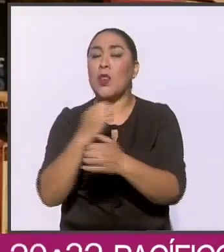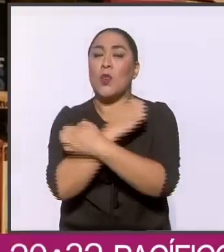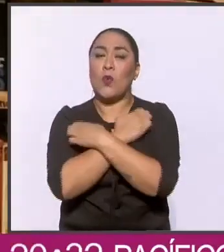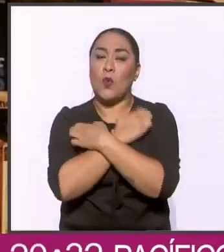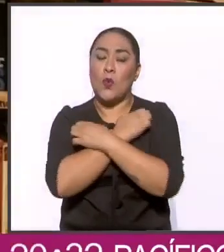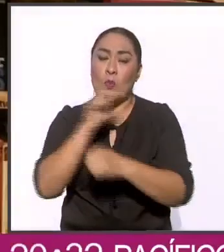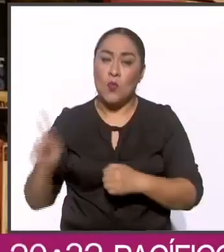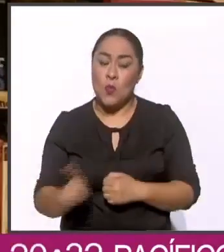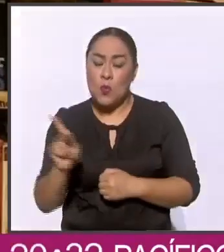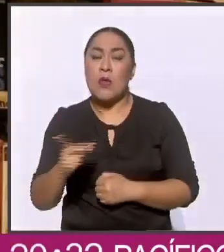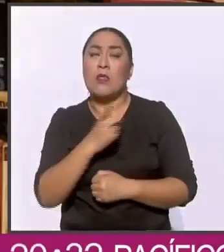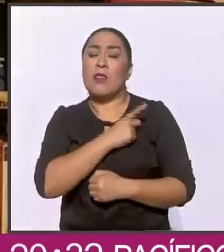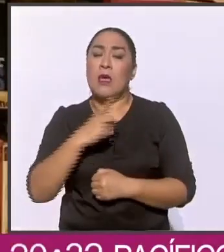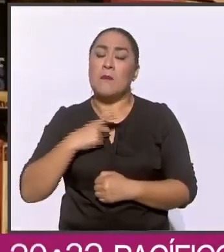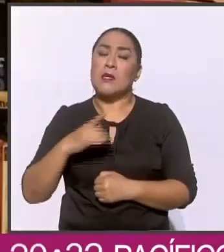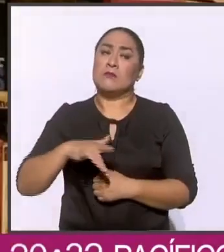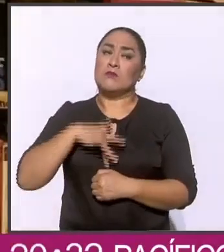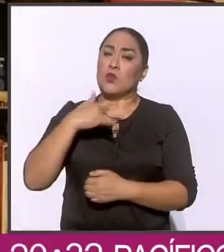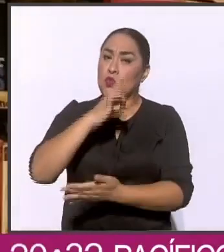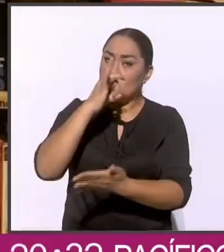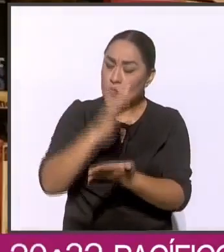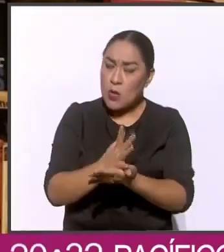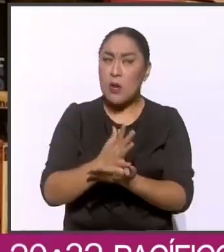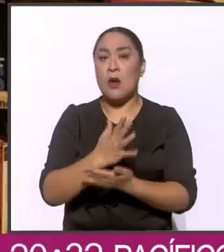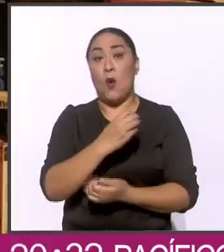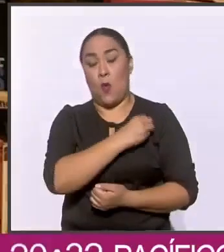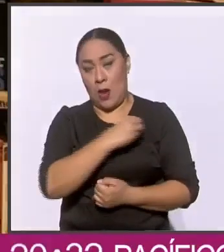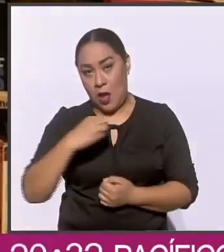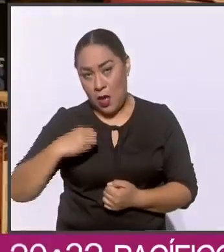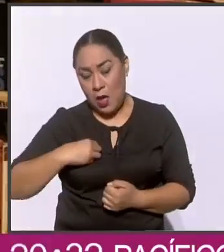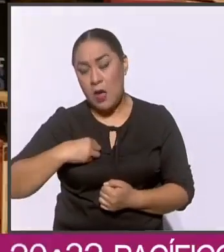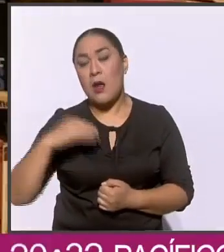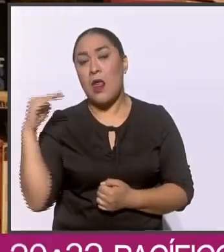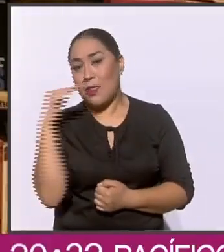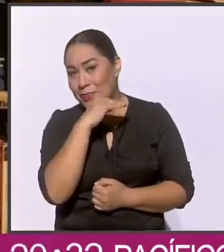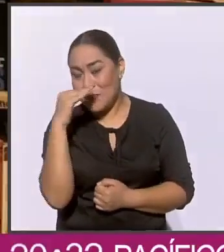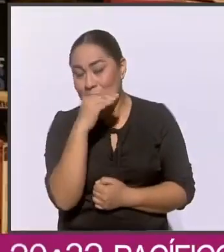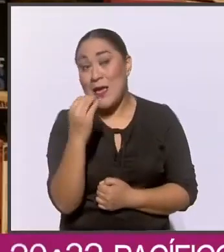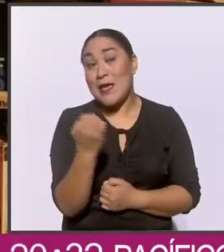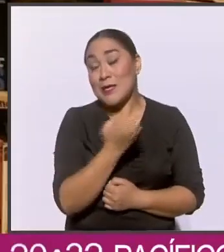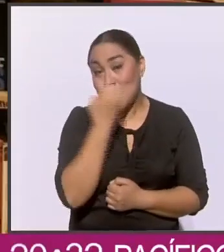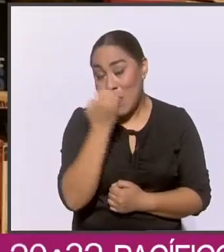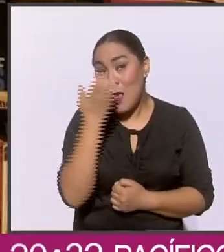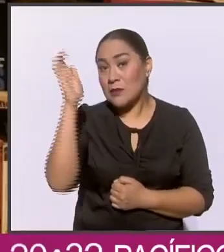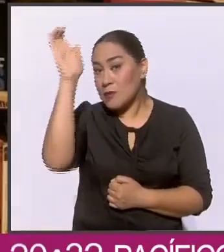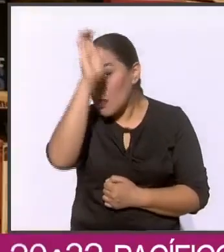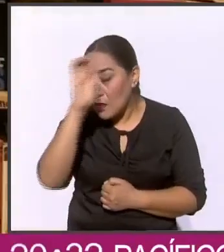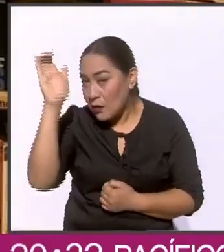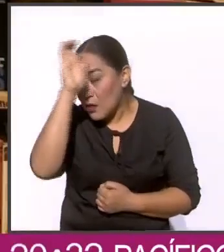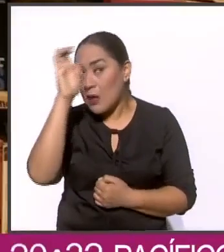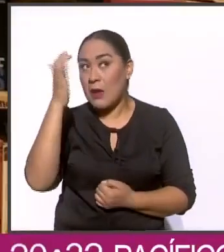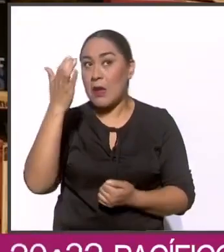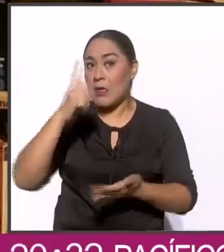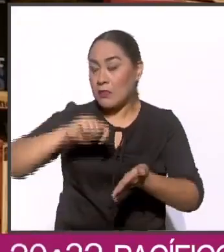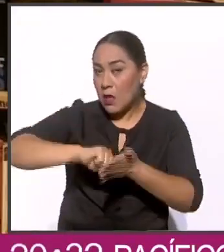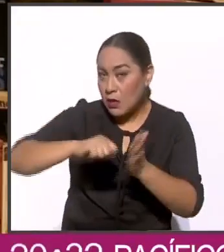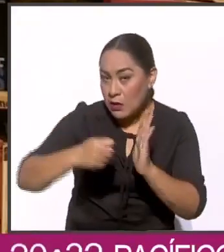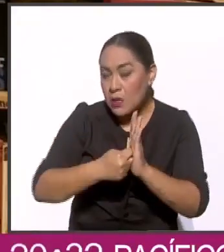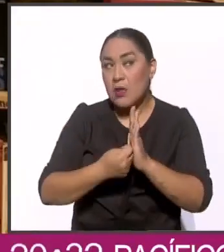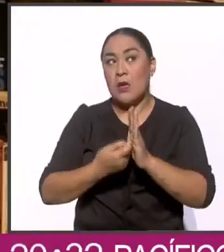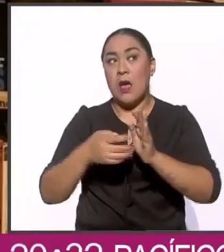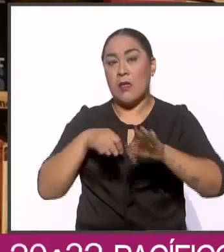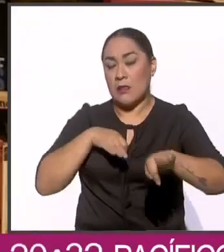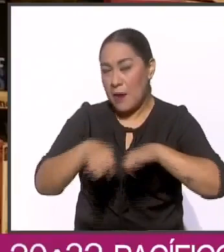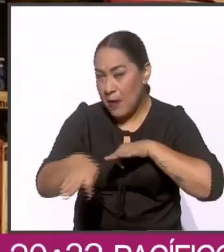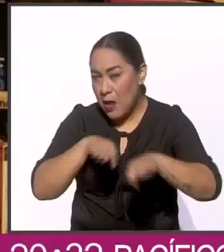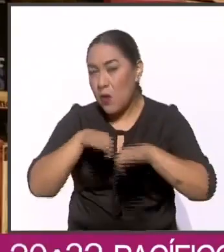ser emancipadora, única, obligatoria, gratuita, científica, técnica, de